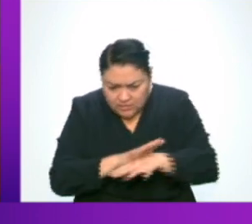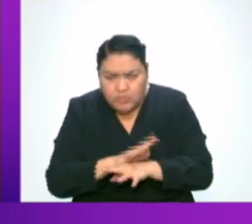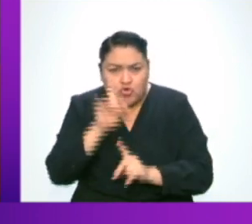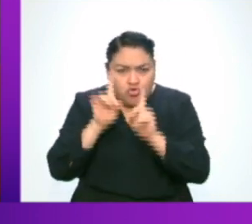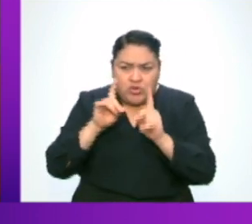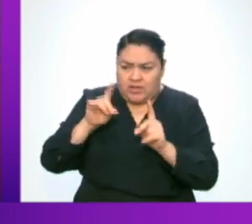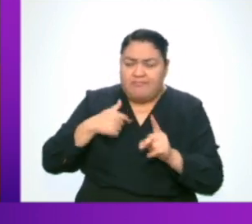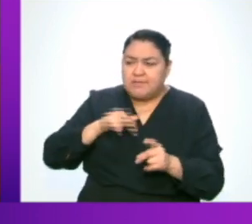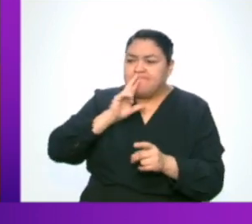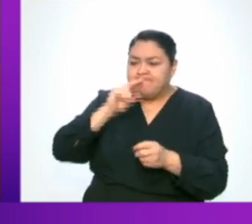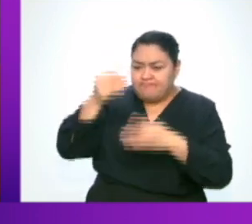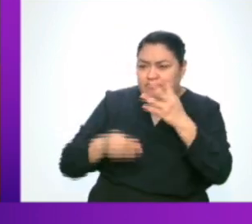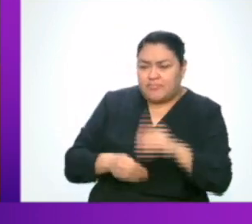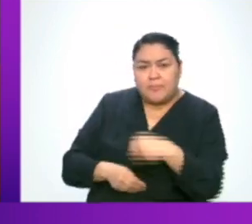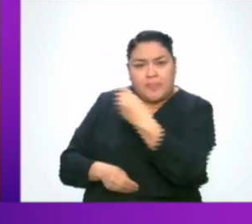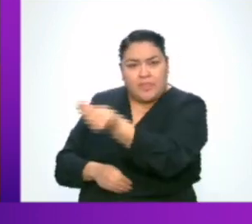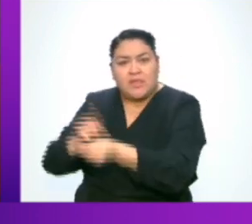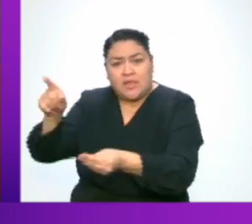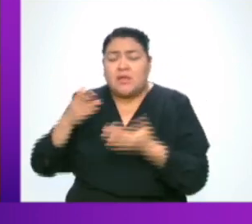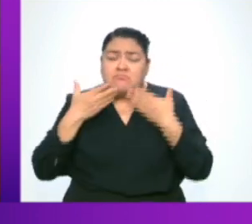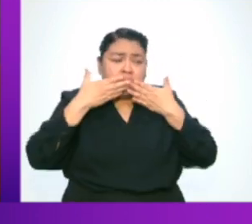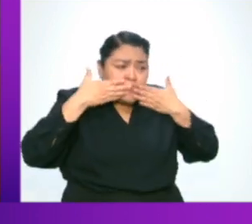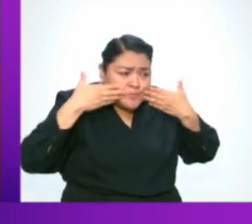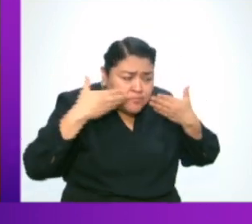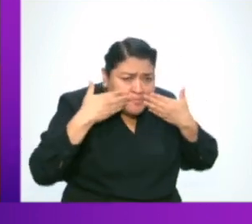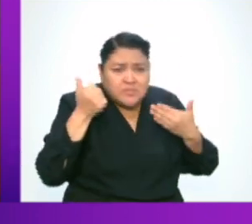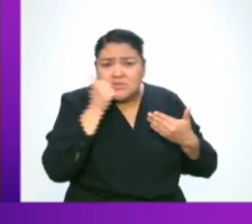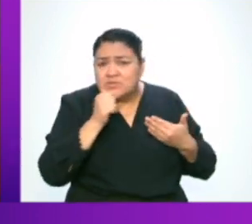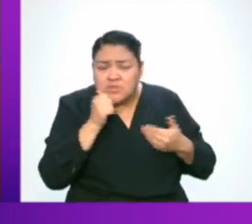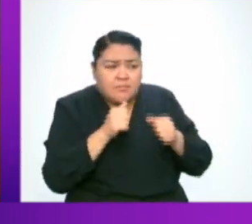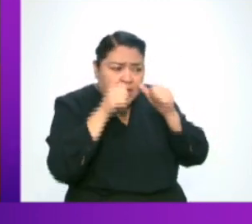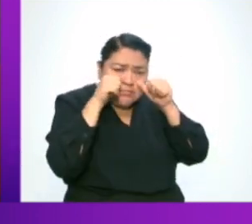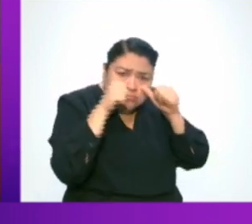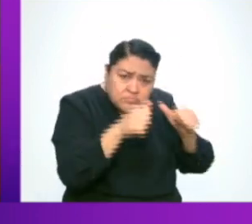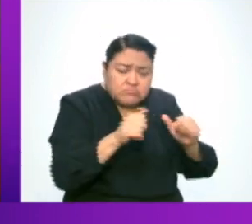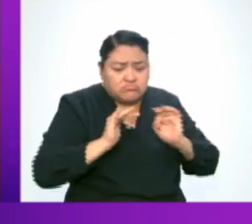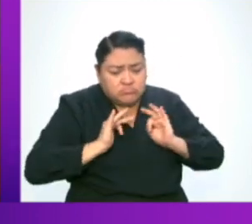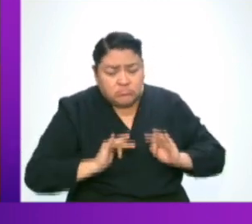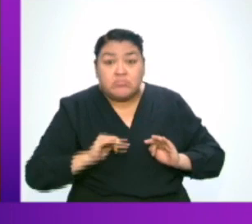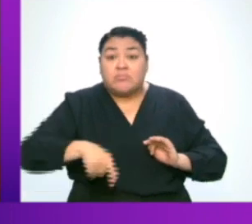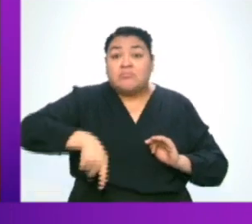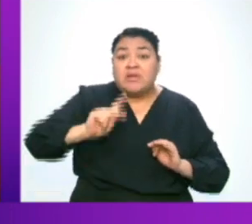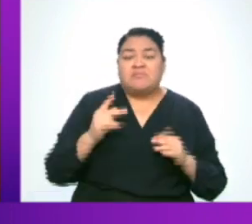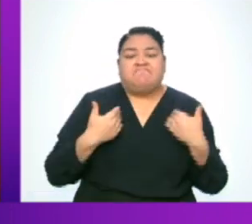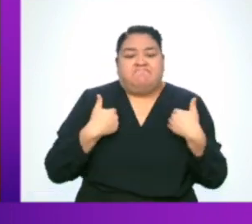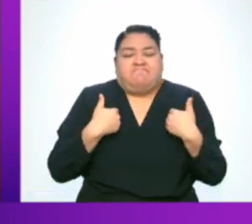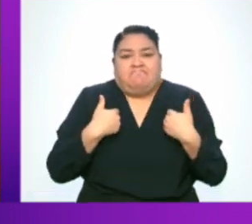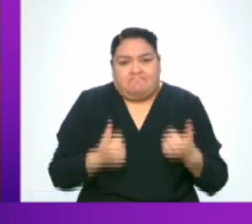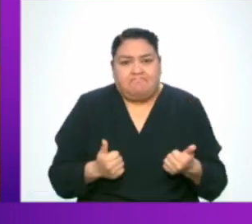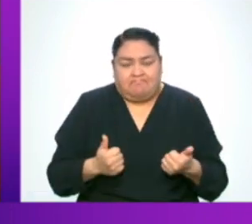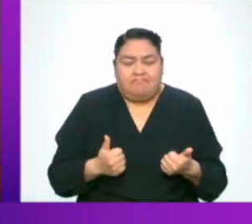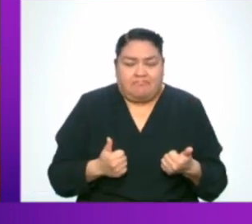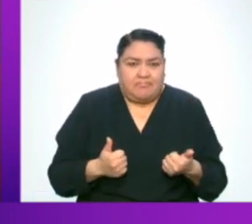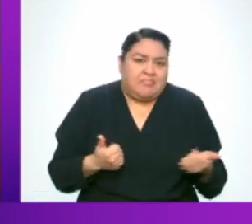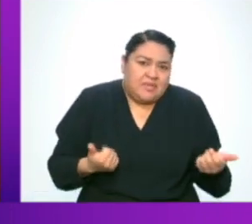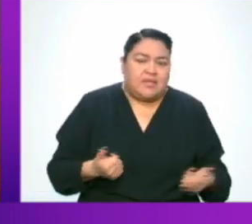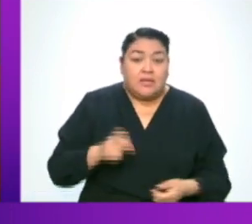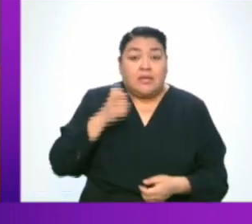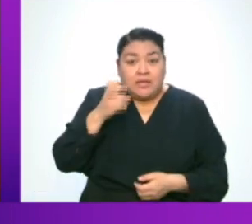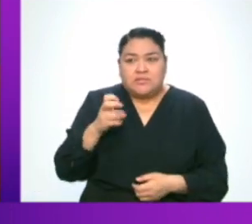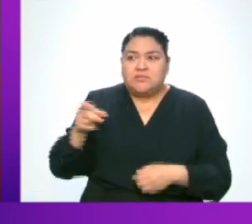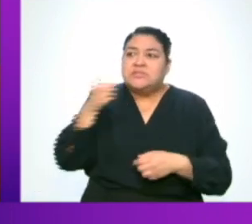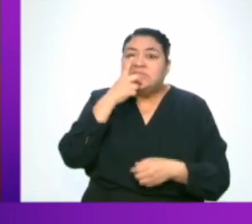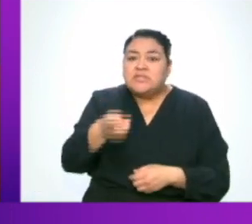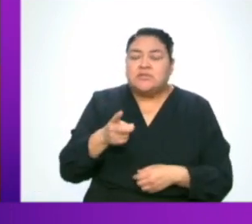ella eh se portó muy amable fue muy sensible Más sin embargo desde luego pues no depende de el tema pero eh